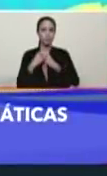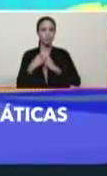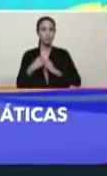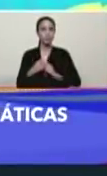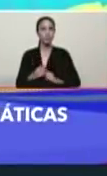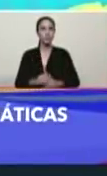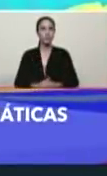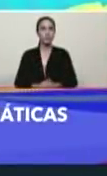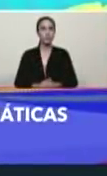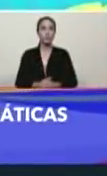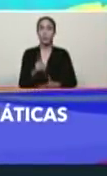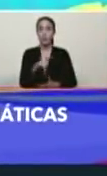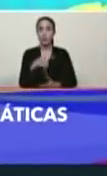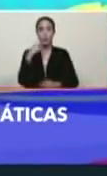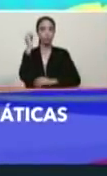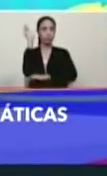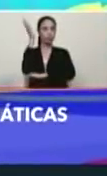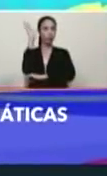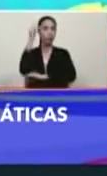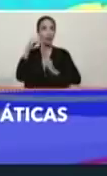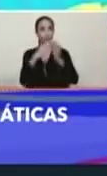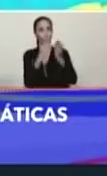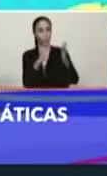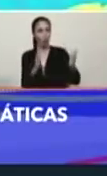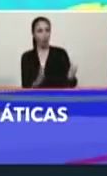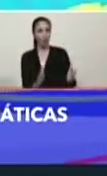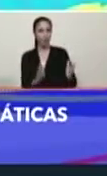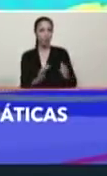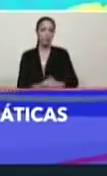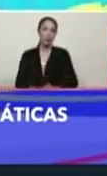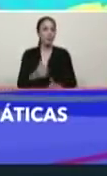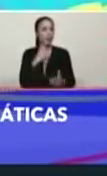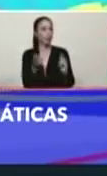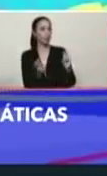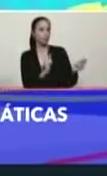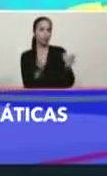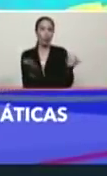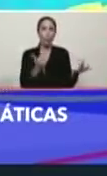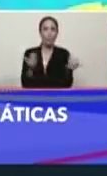Latinoamericano de Estudiantes. Hemos compartido